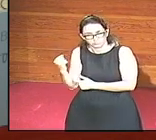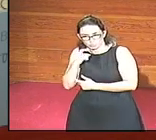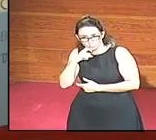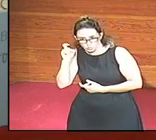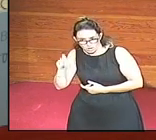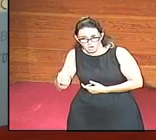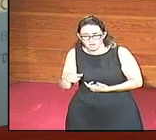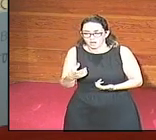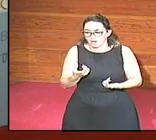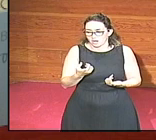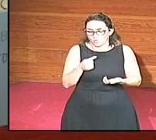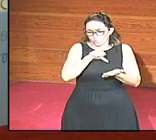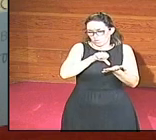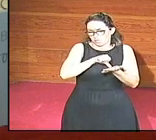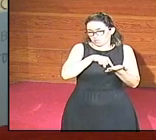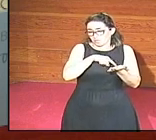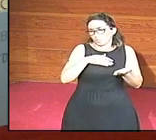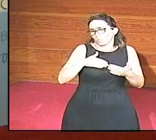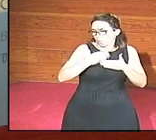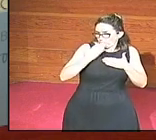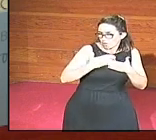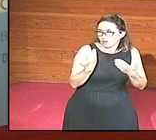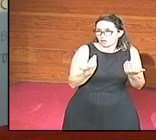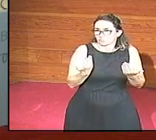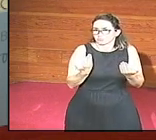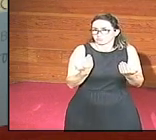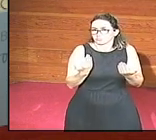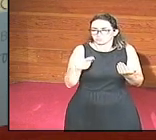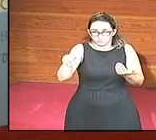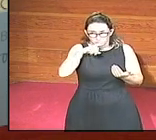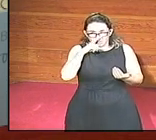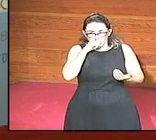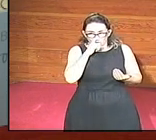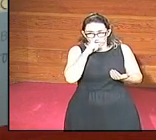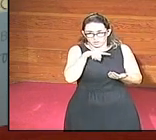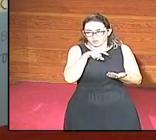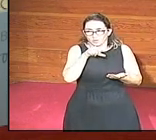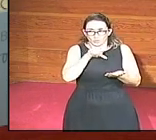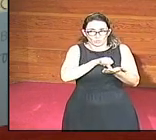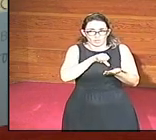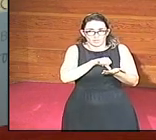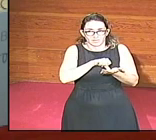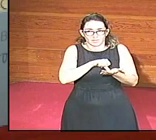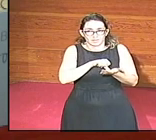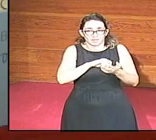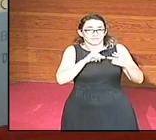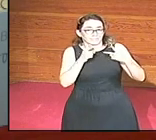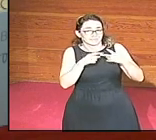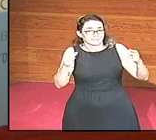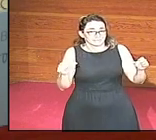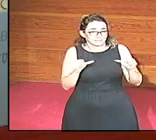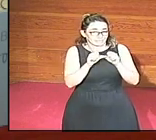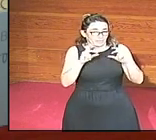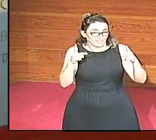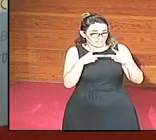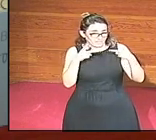que era moderna, que estaba modernizada, que si recordáis bien, ganamos la semifinal a Italia en los penaltis en la